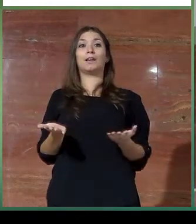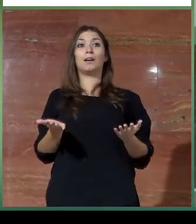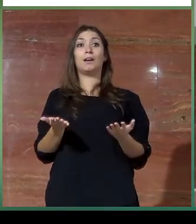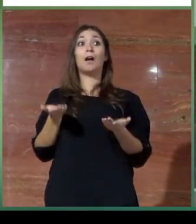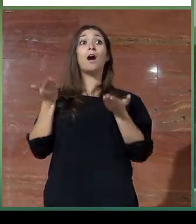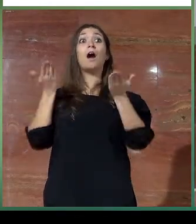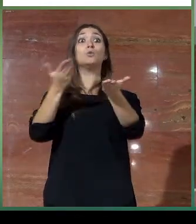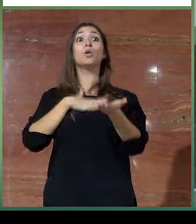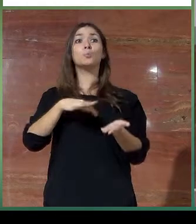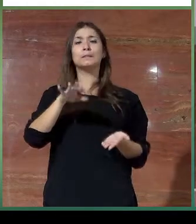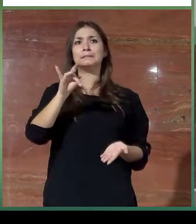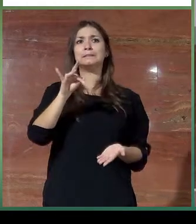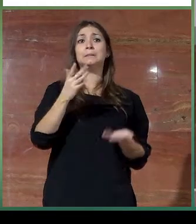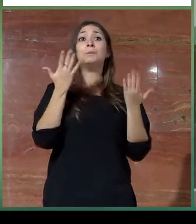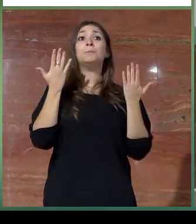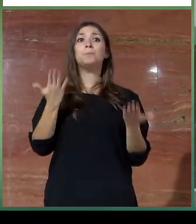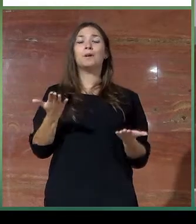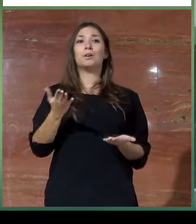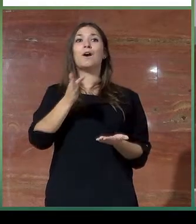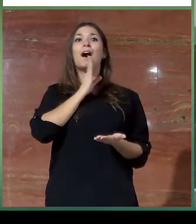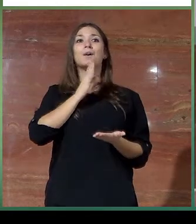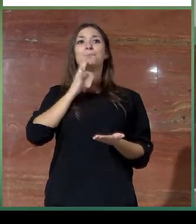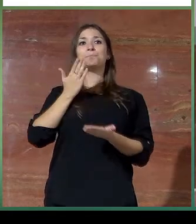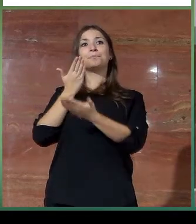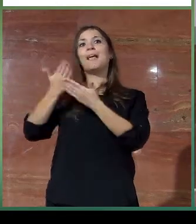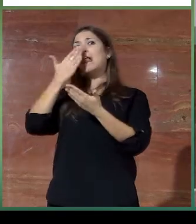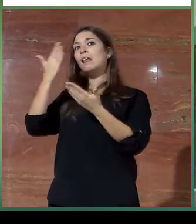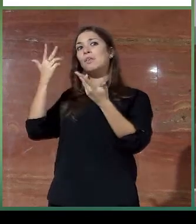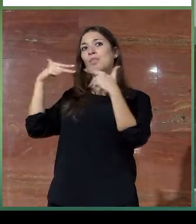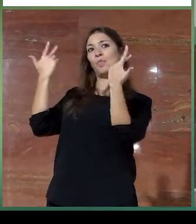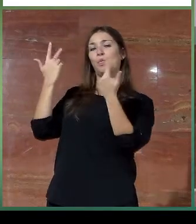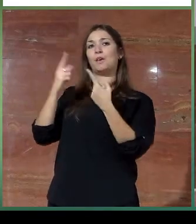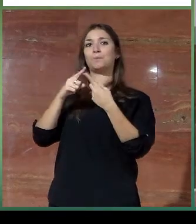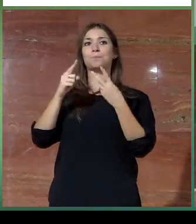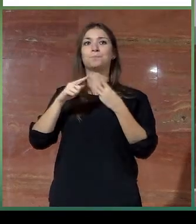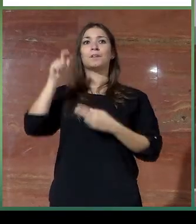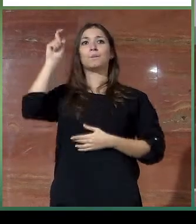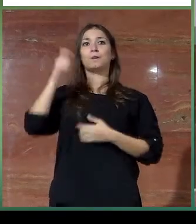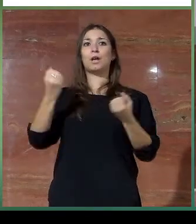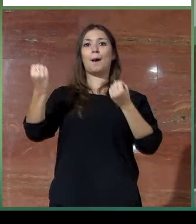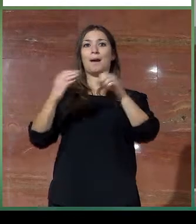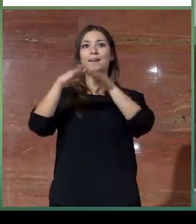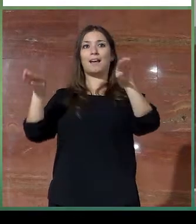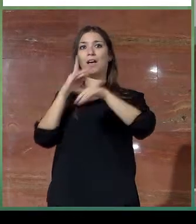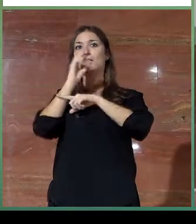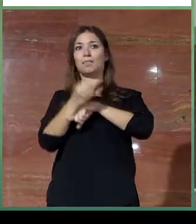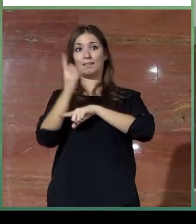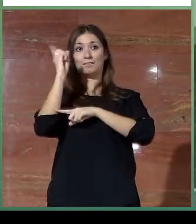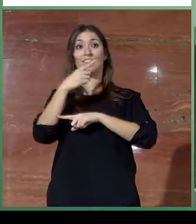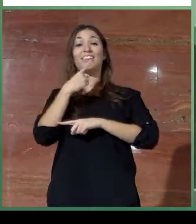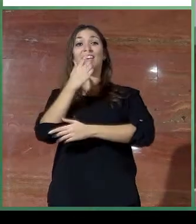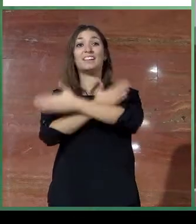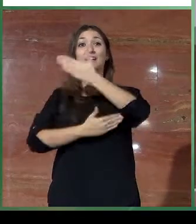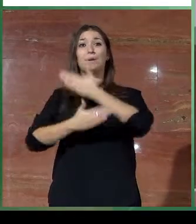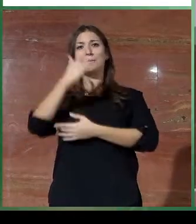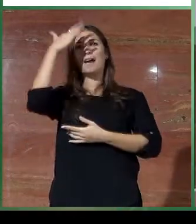ayudar, pero es que el señor que te da la licencia, ¿pero qué hace? El señor que aparca en la plaza de minusválido, que puede ser un frutero o